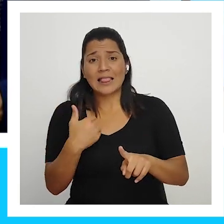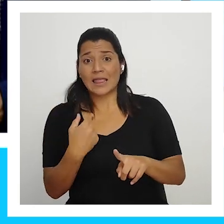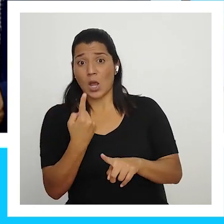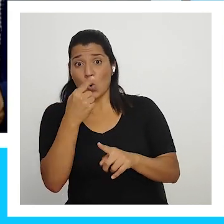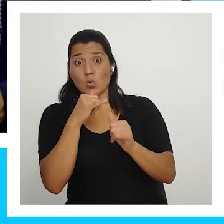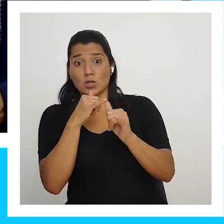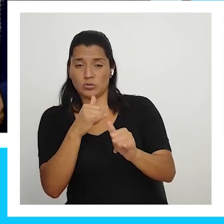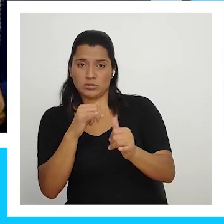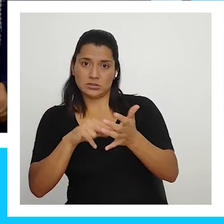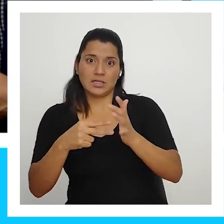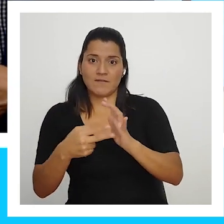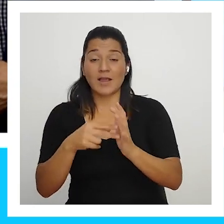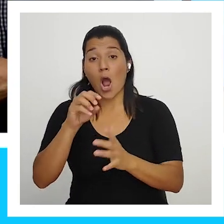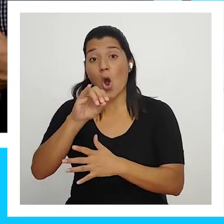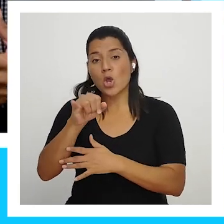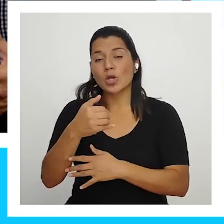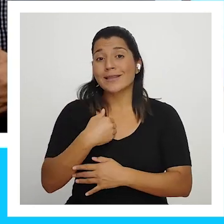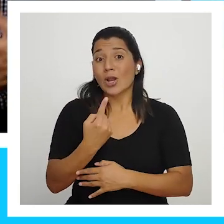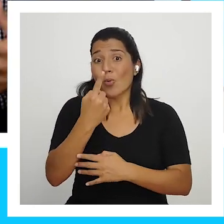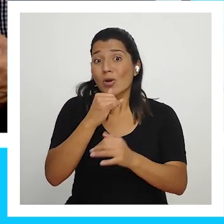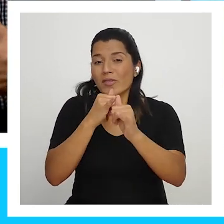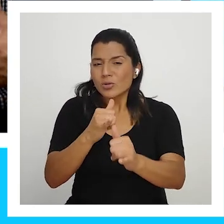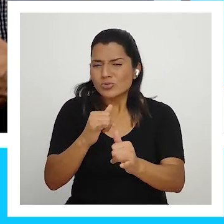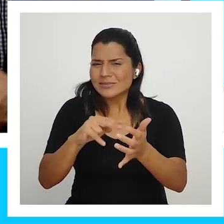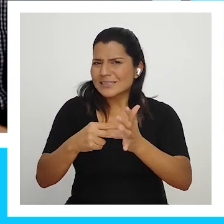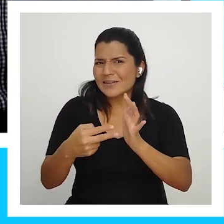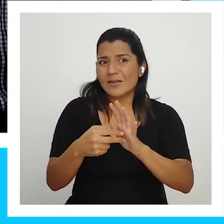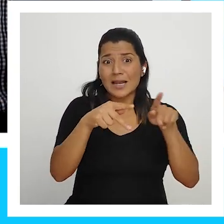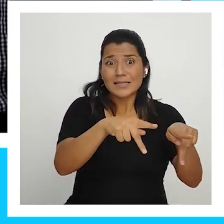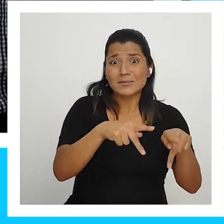Ministerio Público para que realice su trabajo, pero aquí hay un